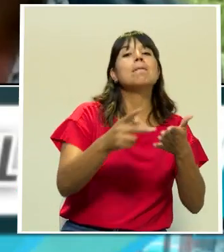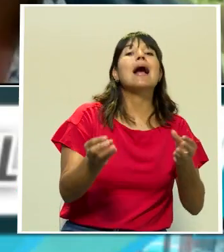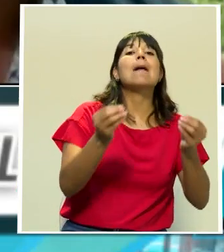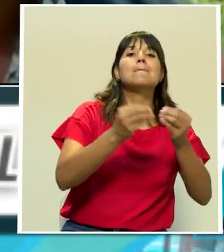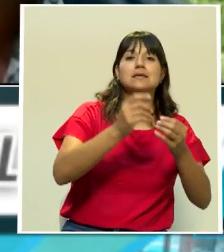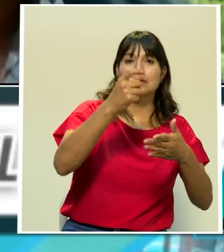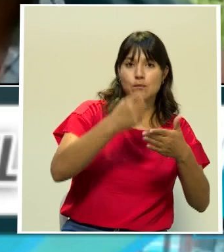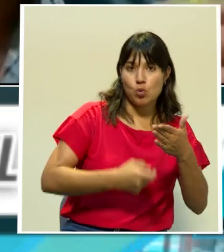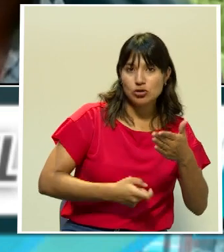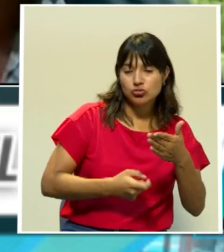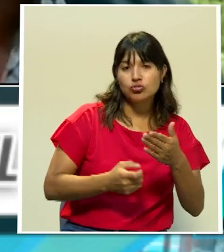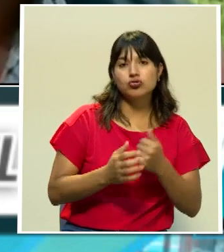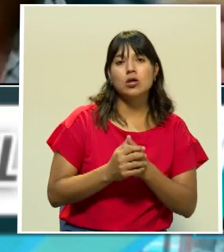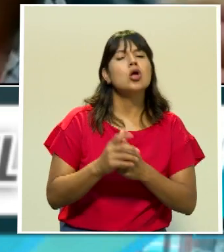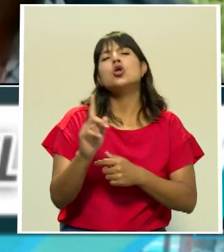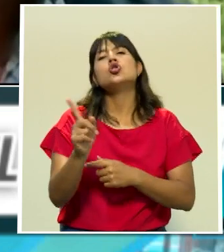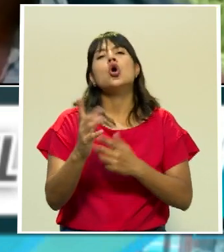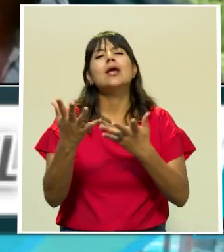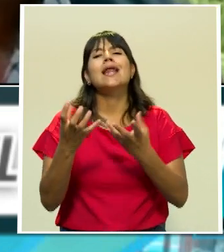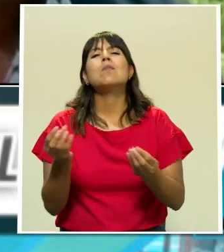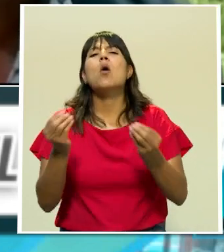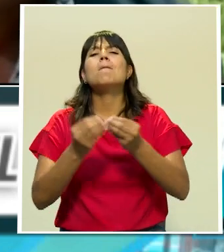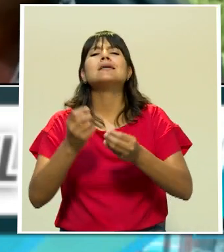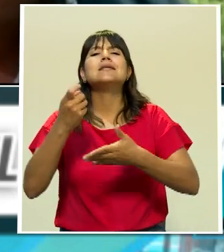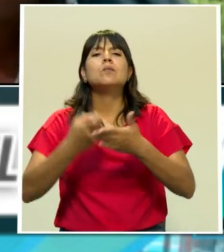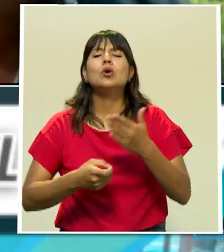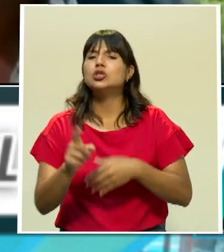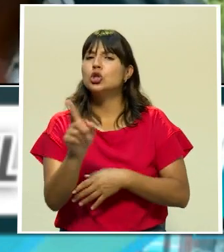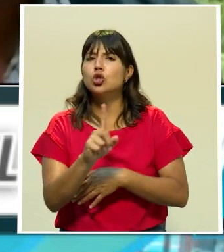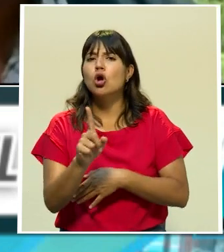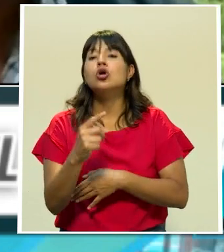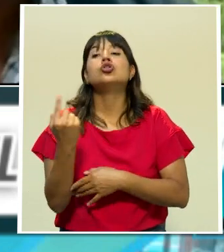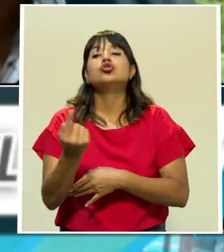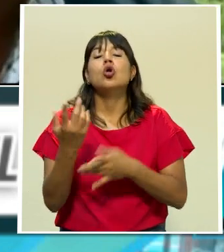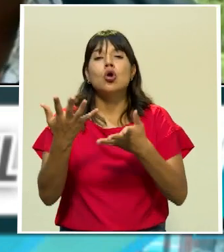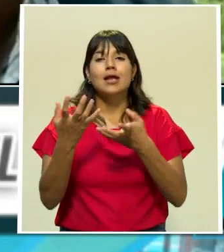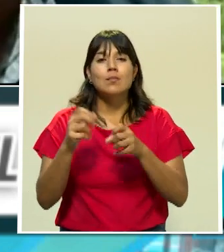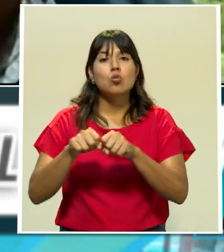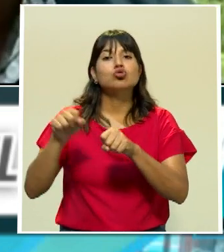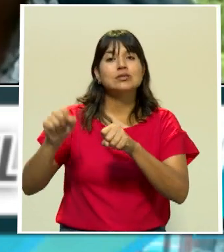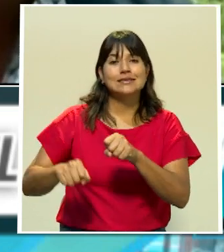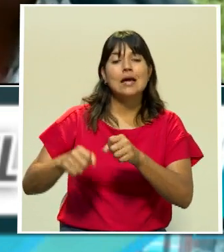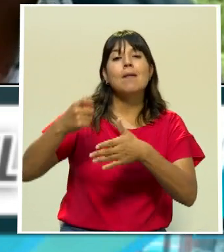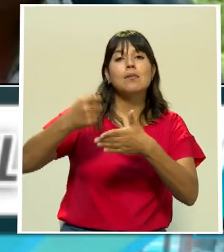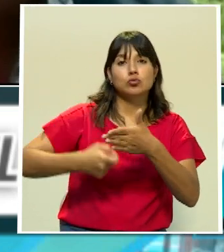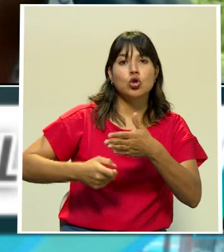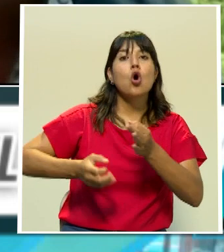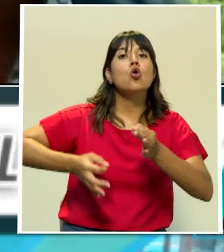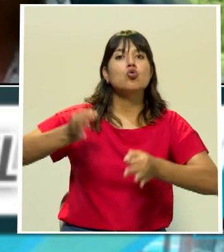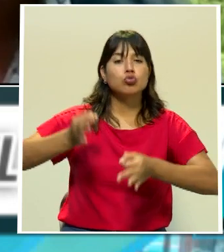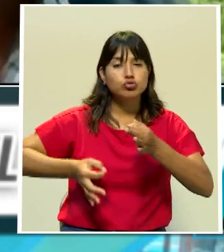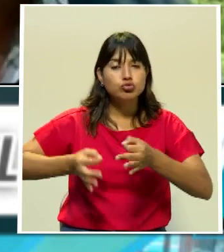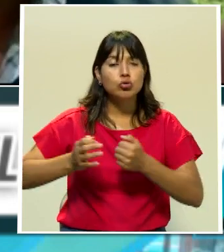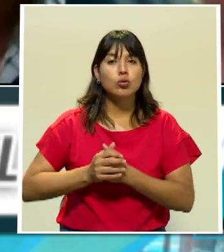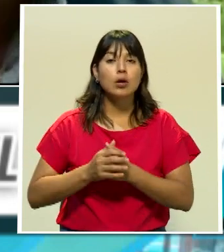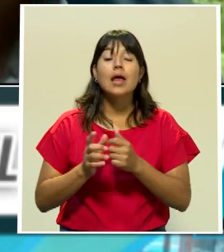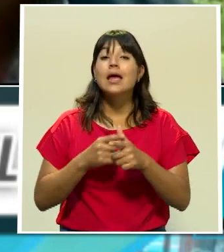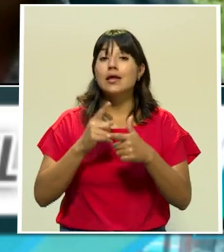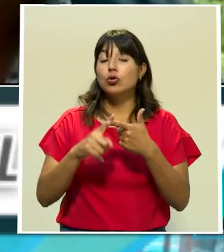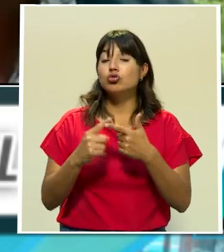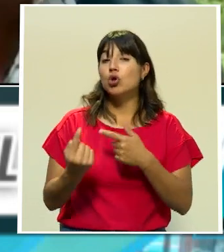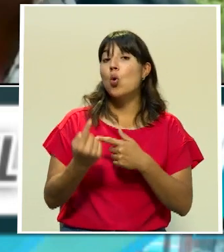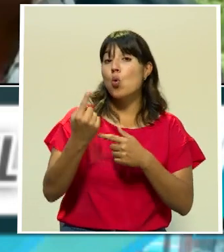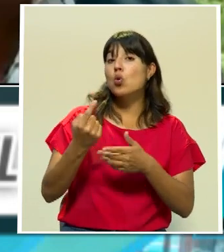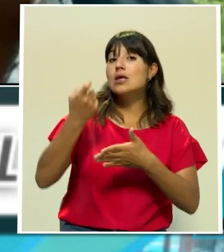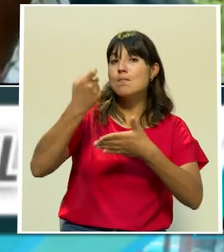sino que haya un sistema tributario justo. Y en este momento nosotros tenemos, por ejemplo, que uno de los impuestos que